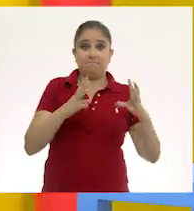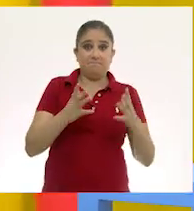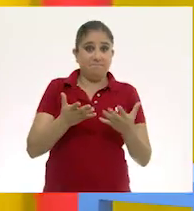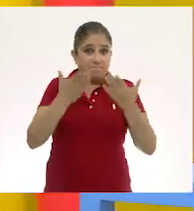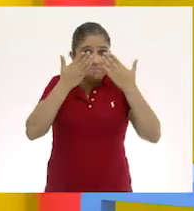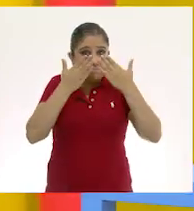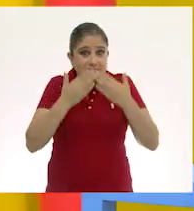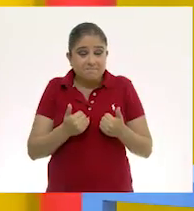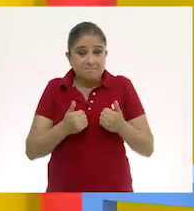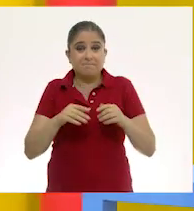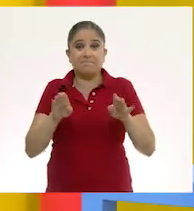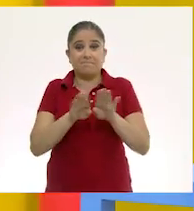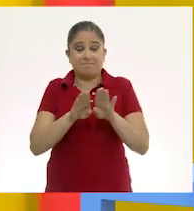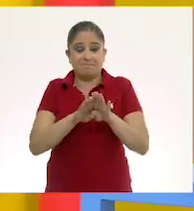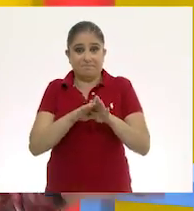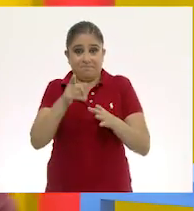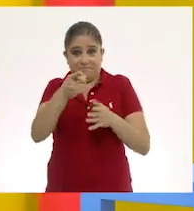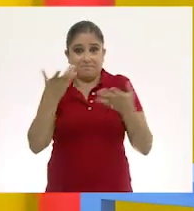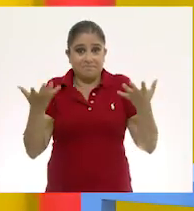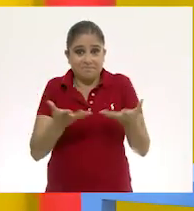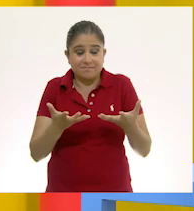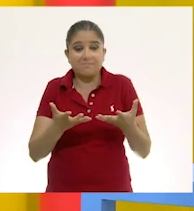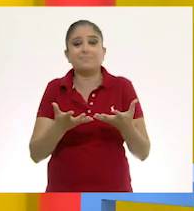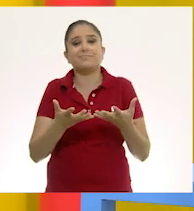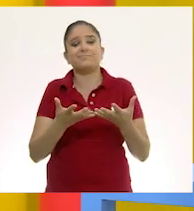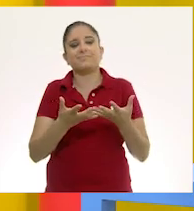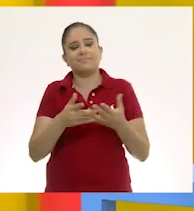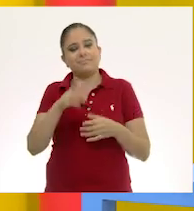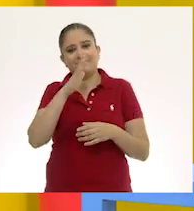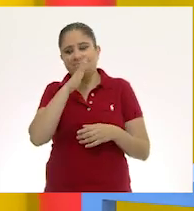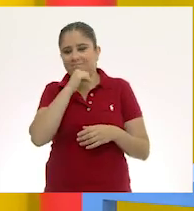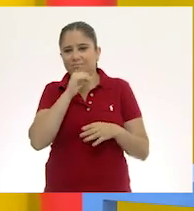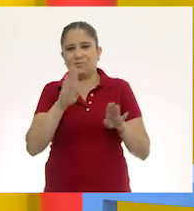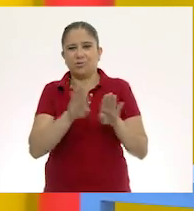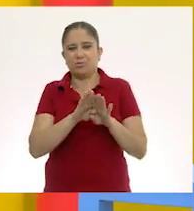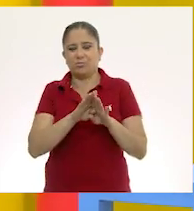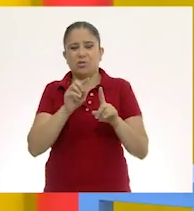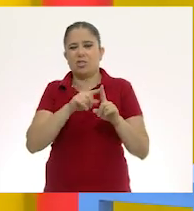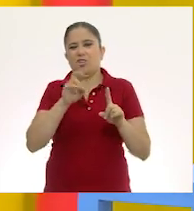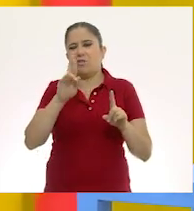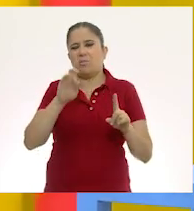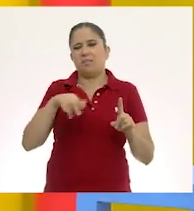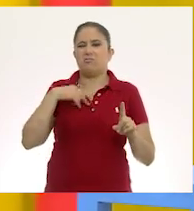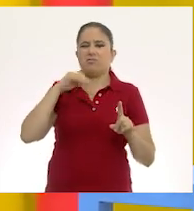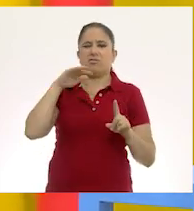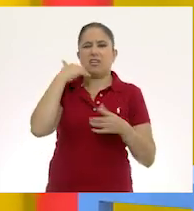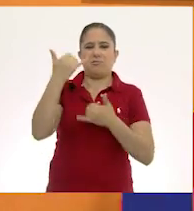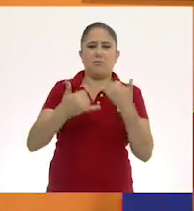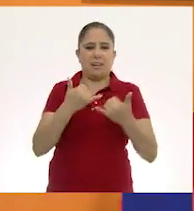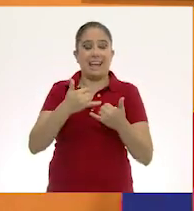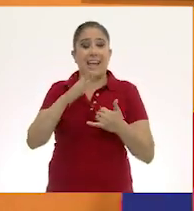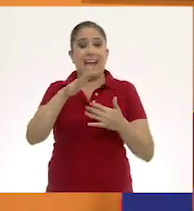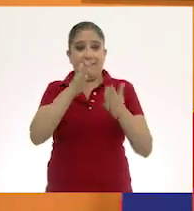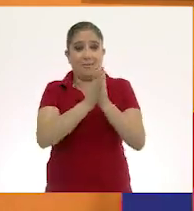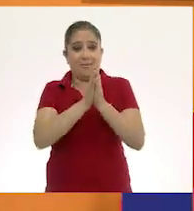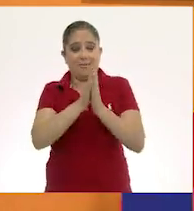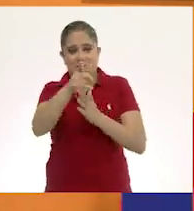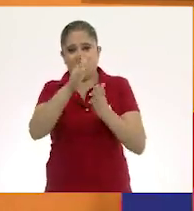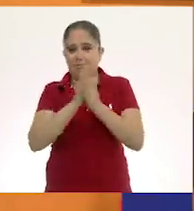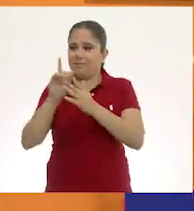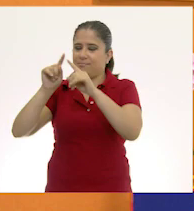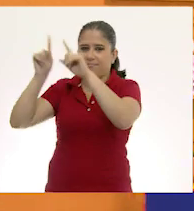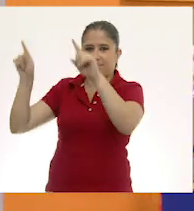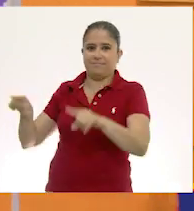esa capacidad o él no la había desarrollado, entonces no se pudo adaptar o no quiso hacerlo. Ok, ¿qué te parece si pasas al pizarrón y vamos a